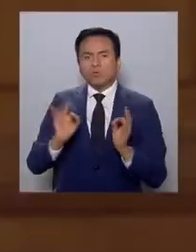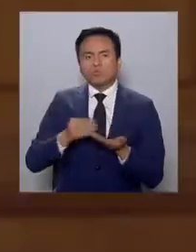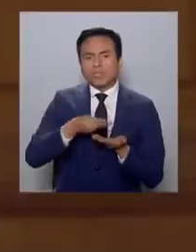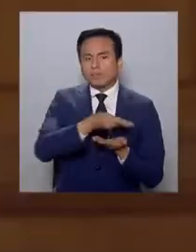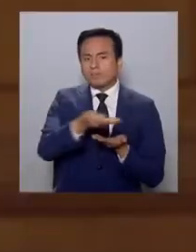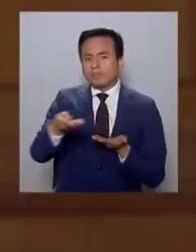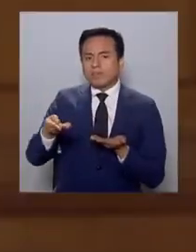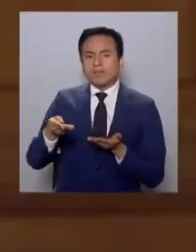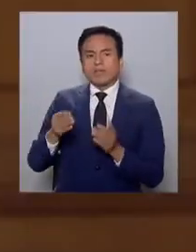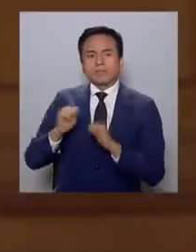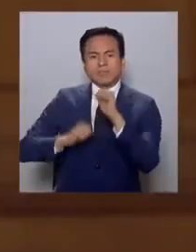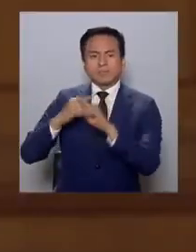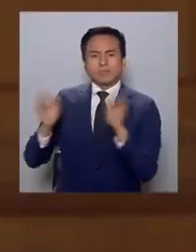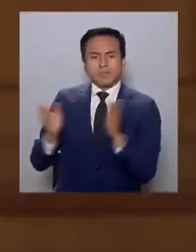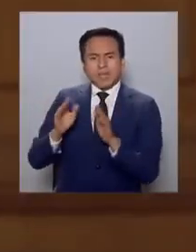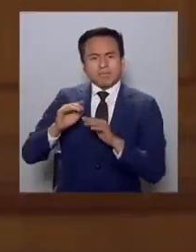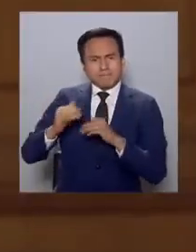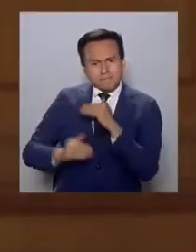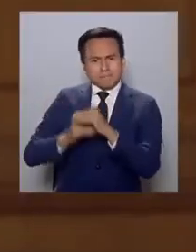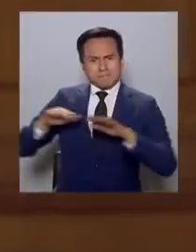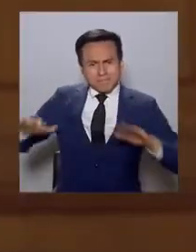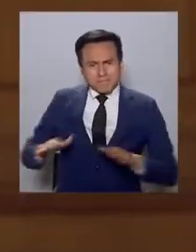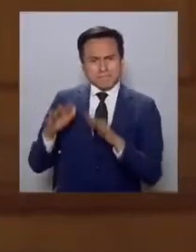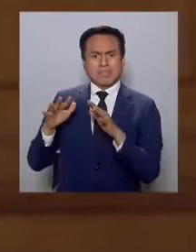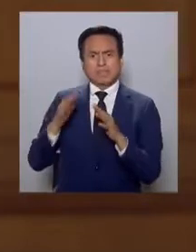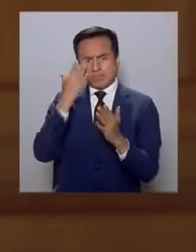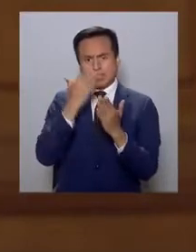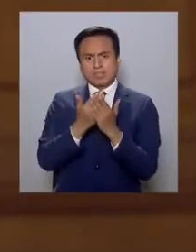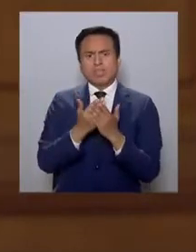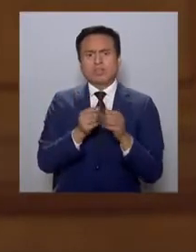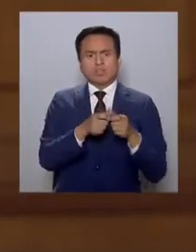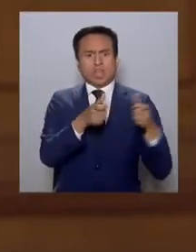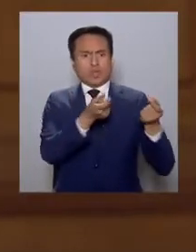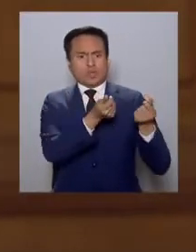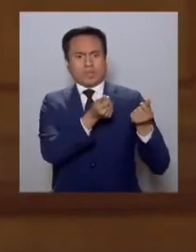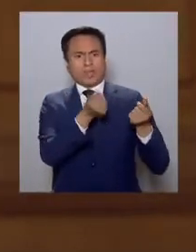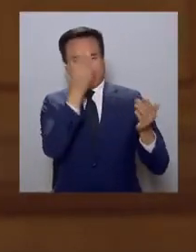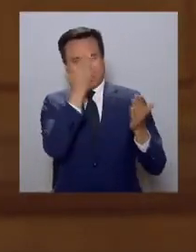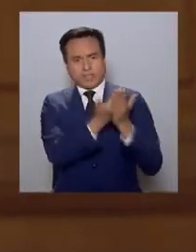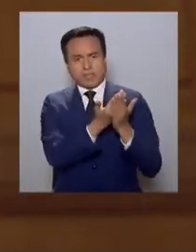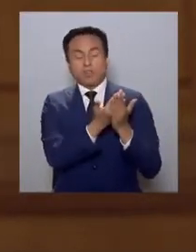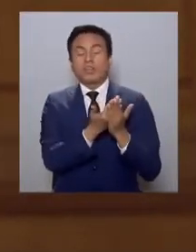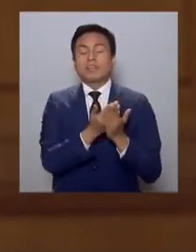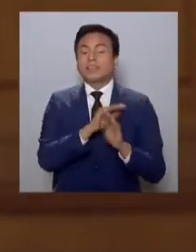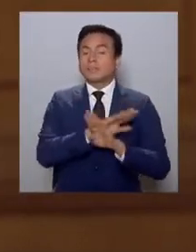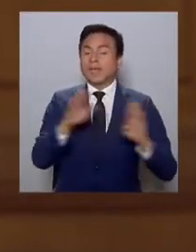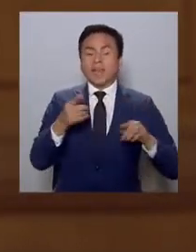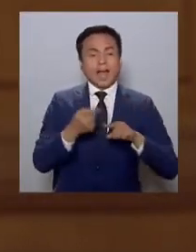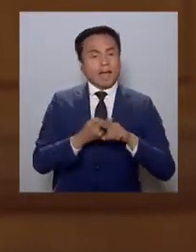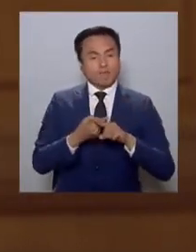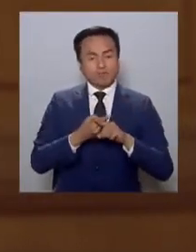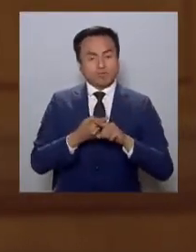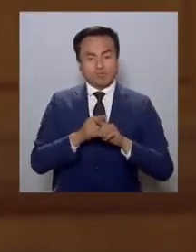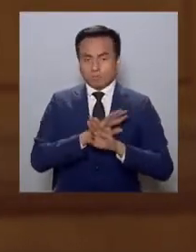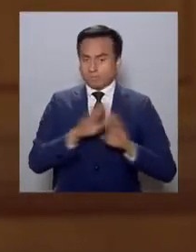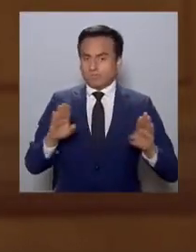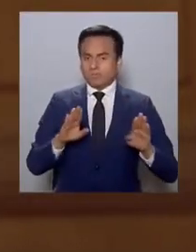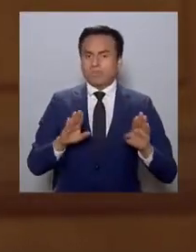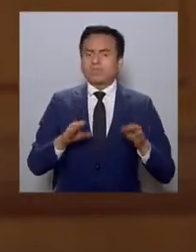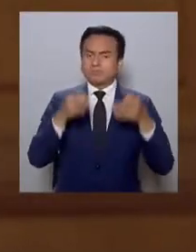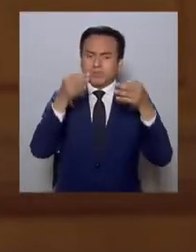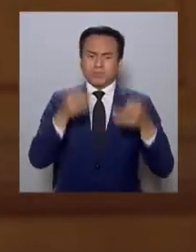las pequeñas y medianas empresas vuelvan a crecer enfrentando la concentración económica, terminar con los abusos que